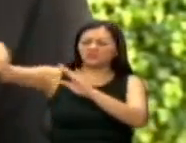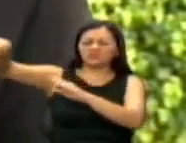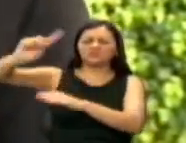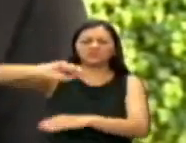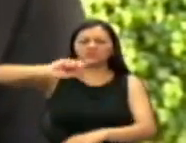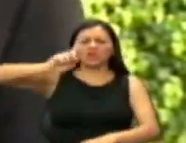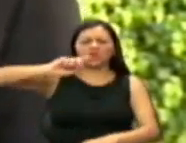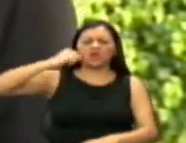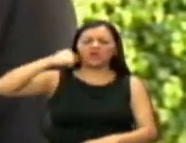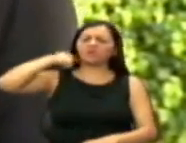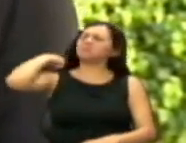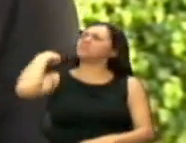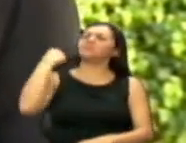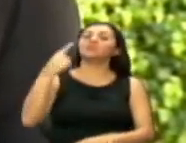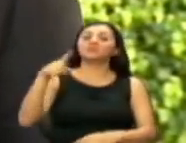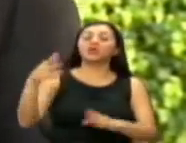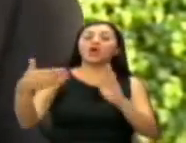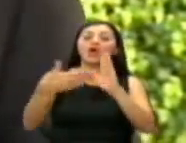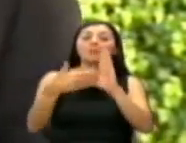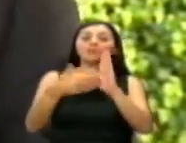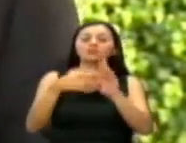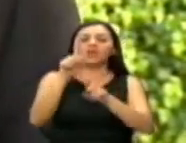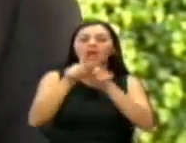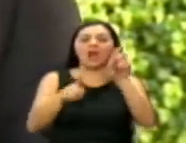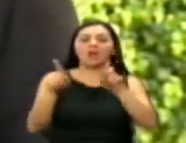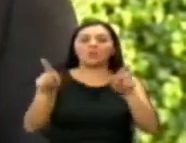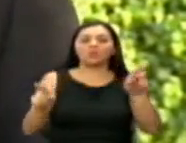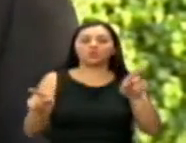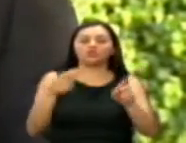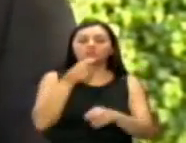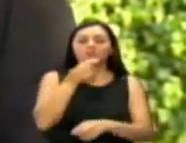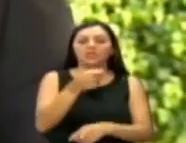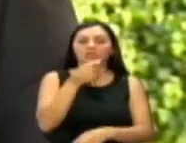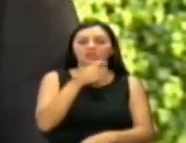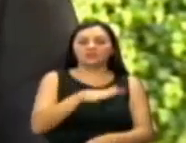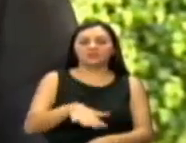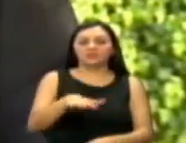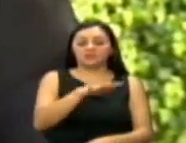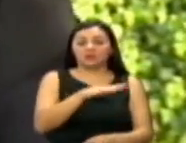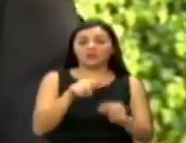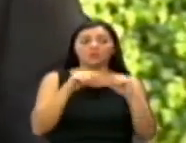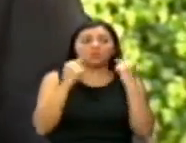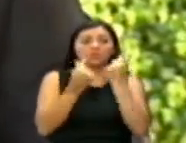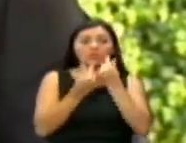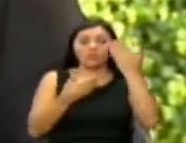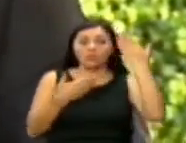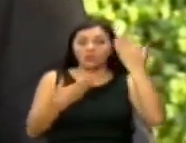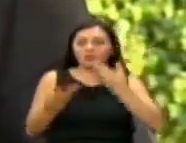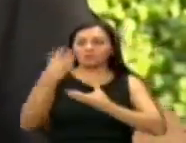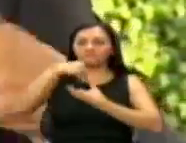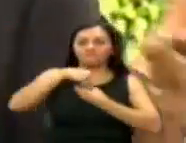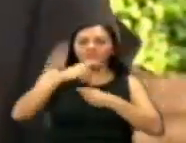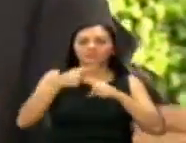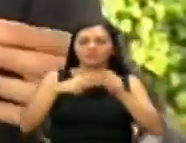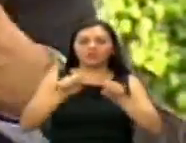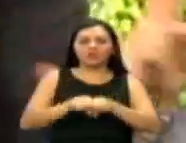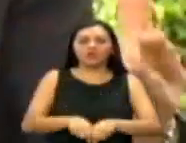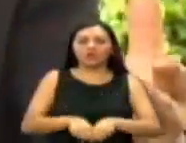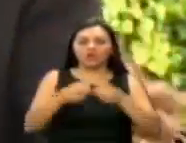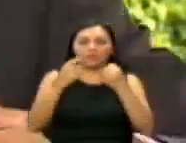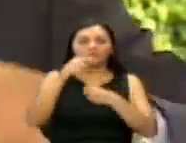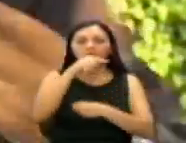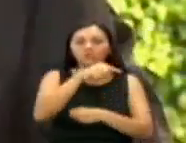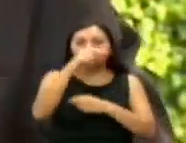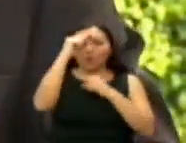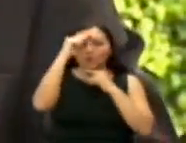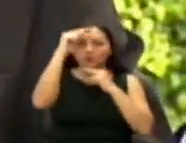políticos. Nuestra oposición es cierta prensa que ha tomado el lugar de esos partidos políticos en decadencia y van a destruir la reputación, la honra, el